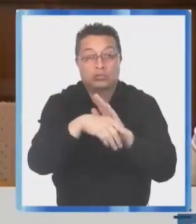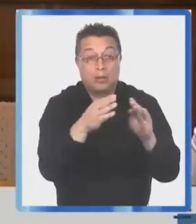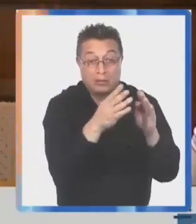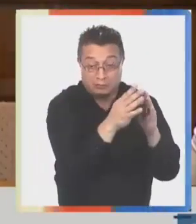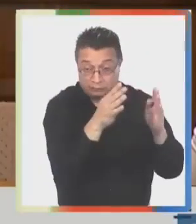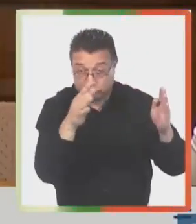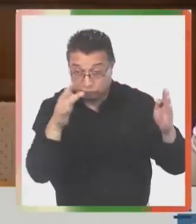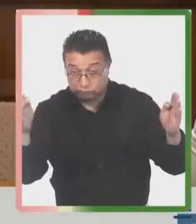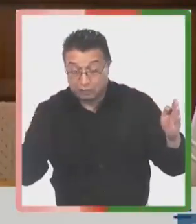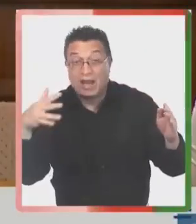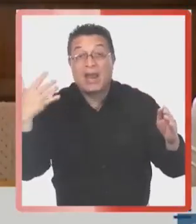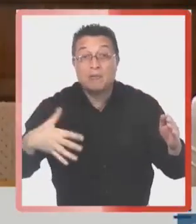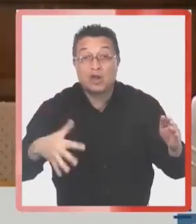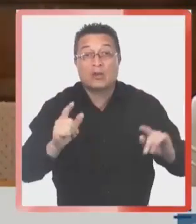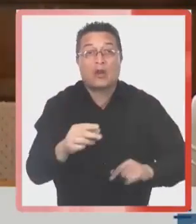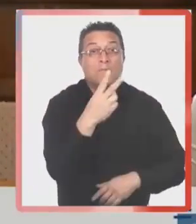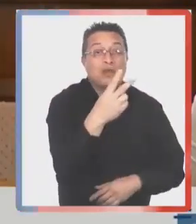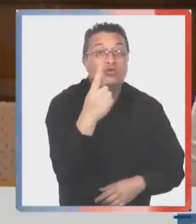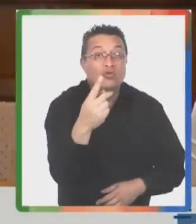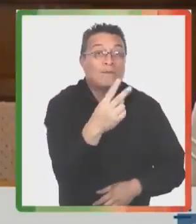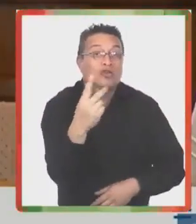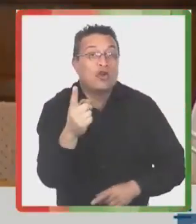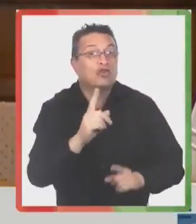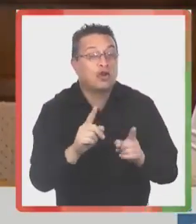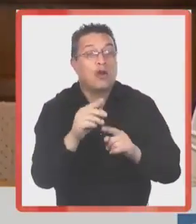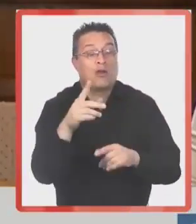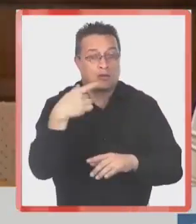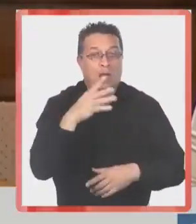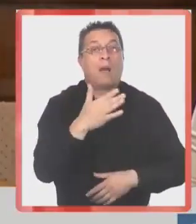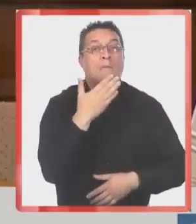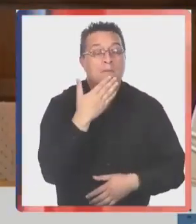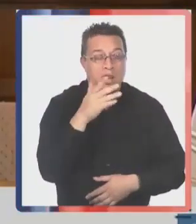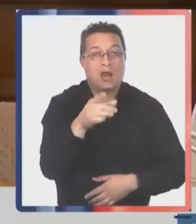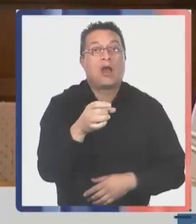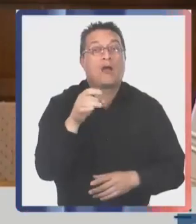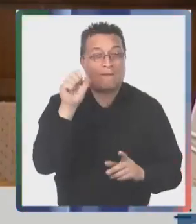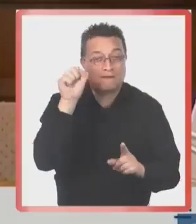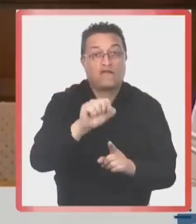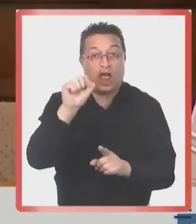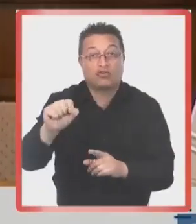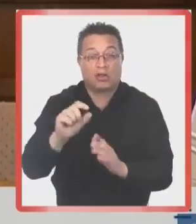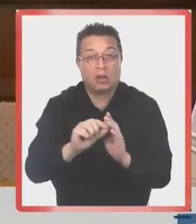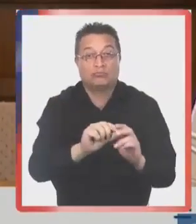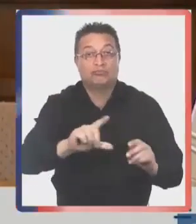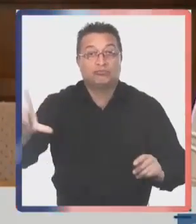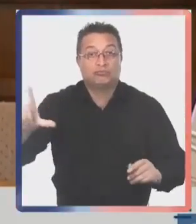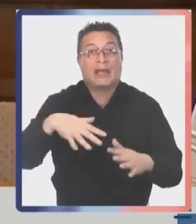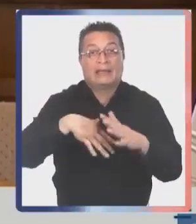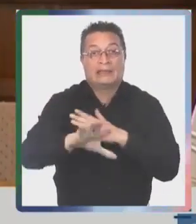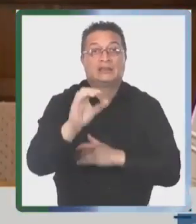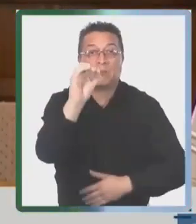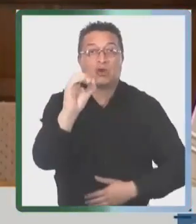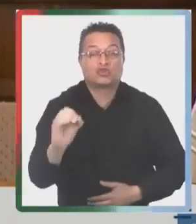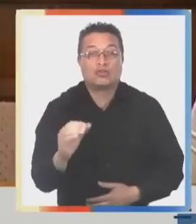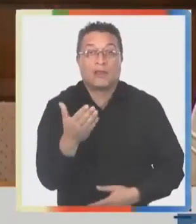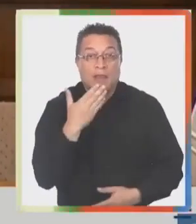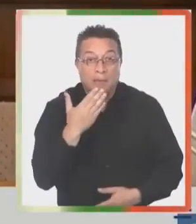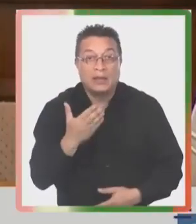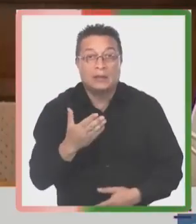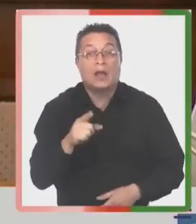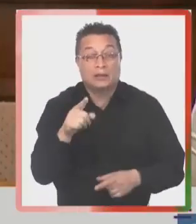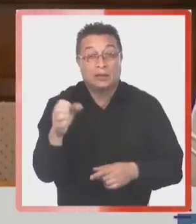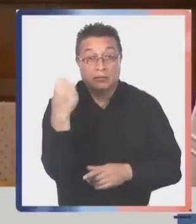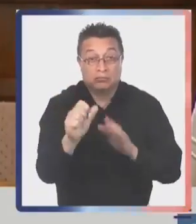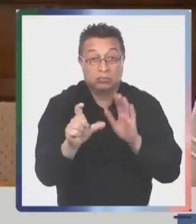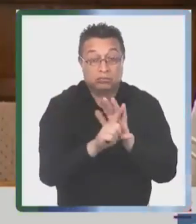se han mantenido, algunos han subido, algunos han bajado, en el ciclo largo, presidente, que es lo que importa, no 21-22. También las violaciones han aumentado muy